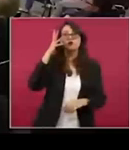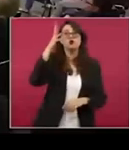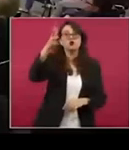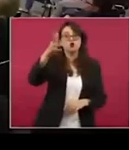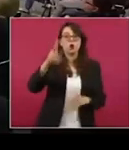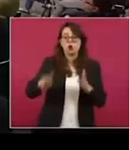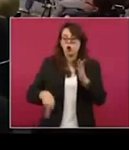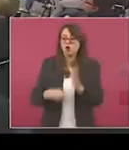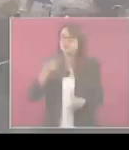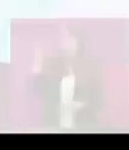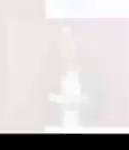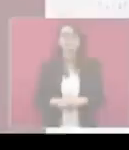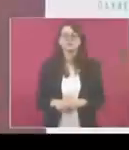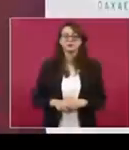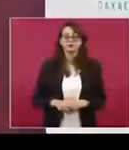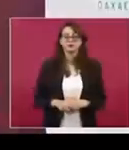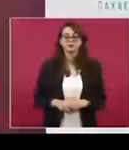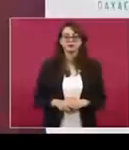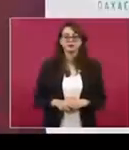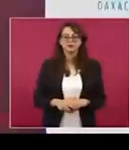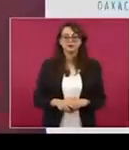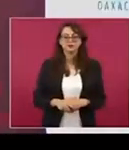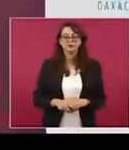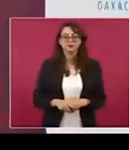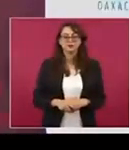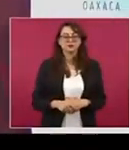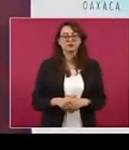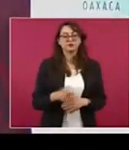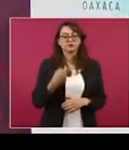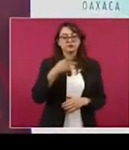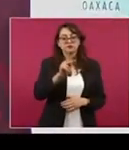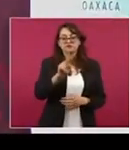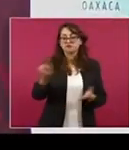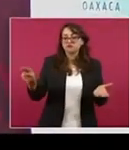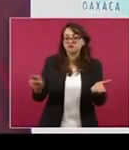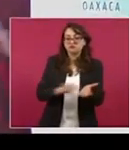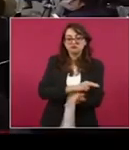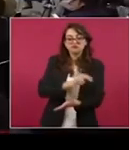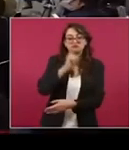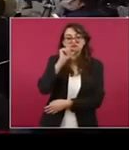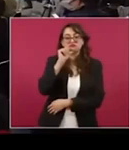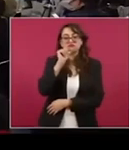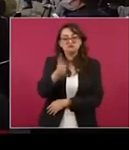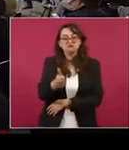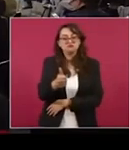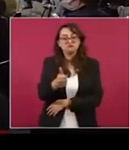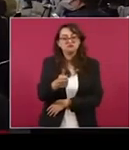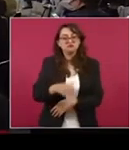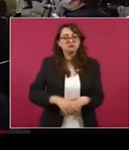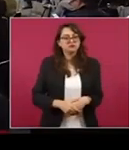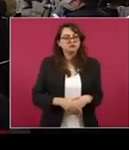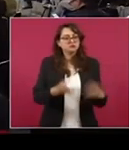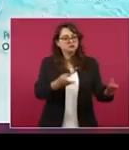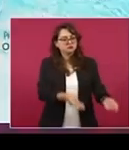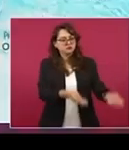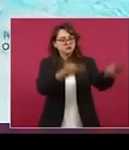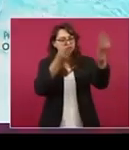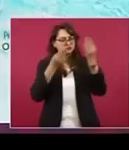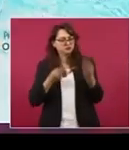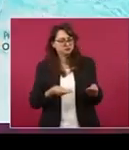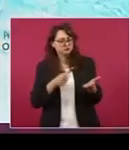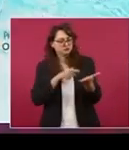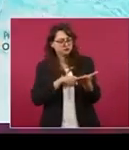a privatizar. Y vienen con una propuesta de que querían que les pagáramos